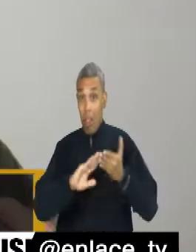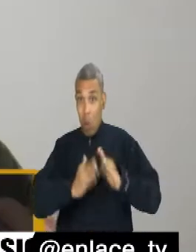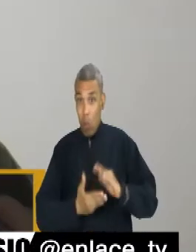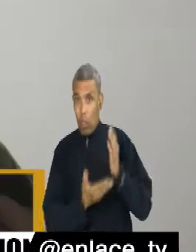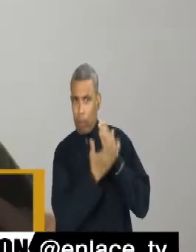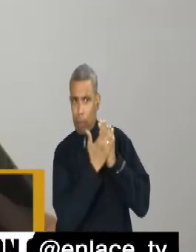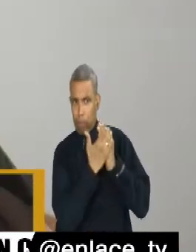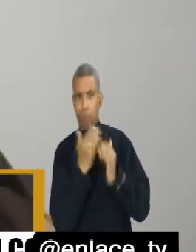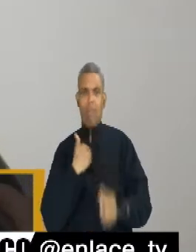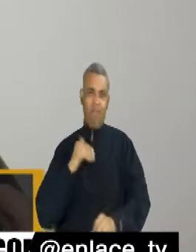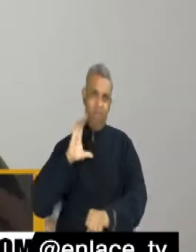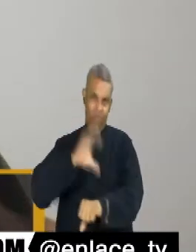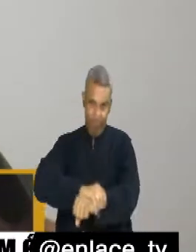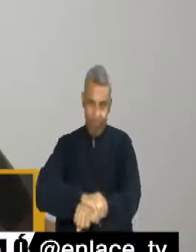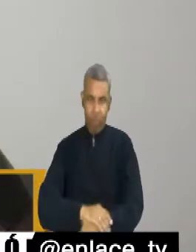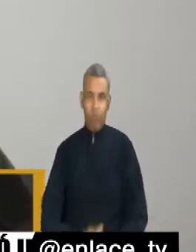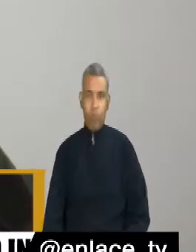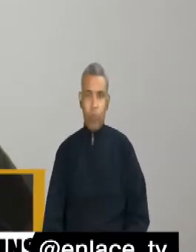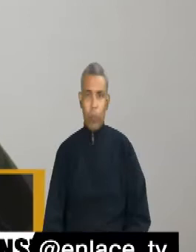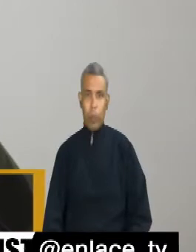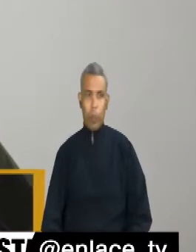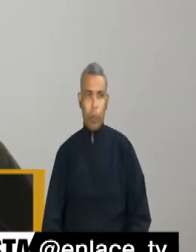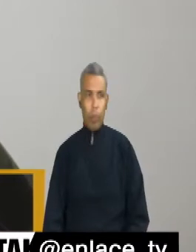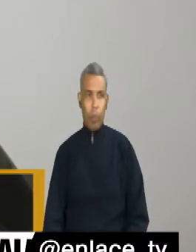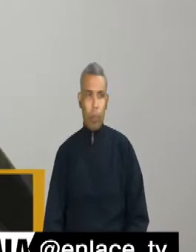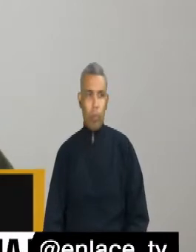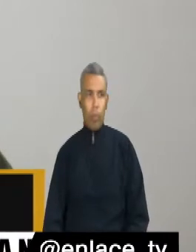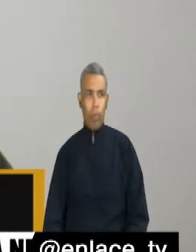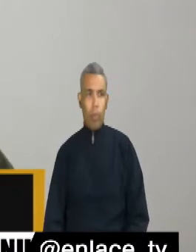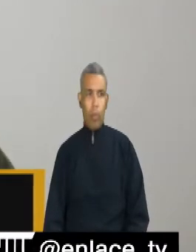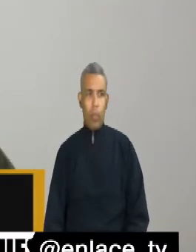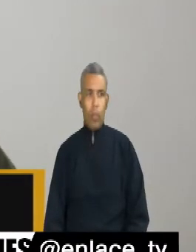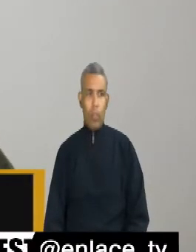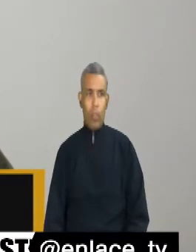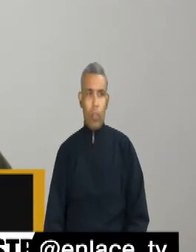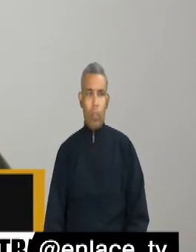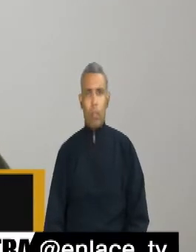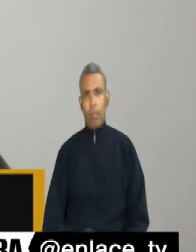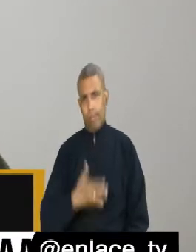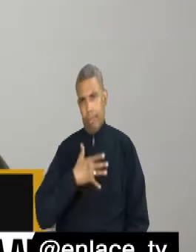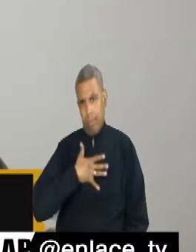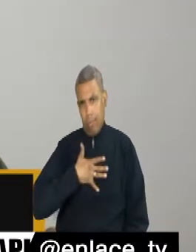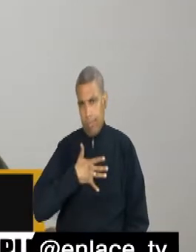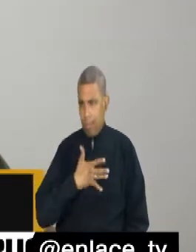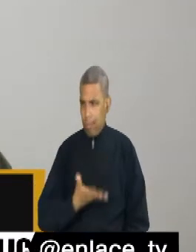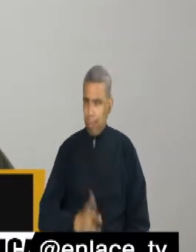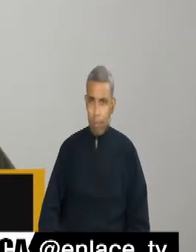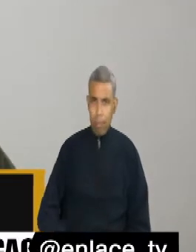comunidad. Es un hecho indignante, ¿no? Como seres humanos, el maltratar a un animal. Allí